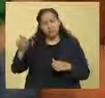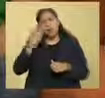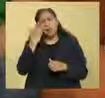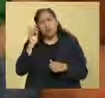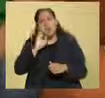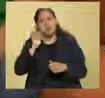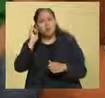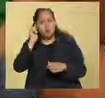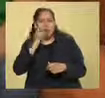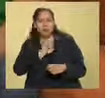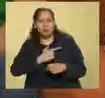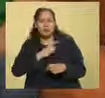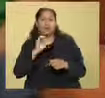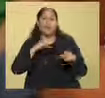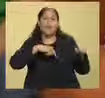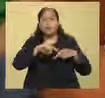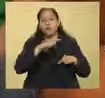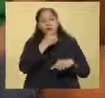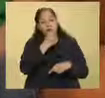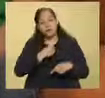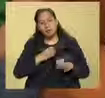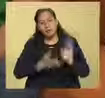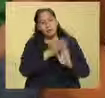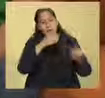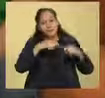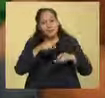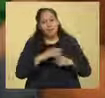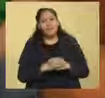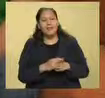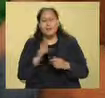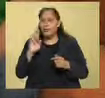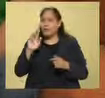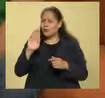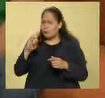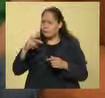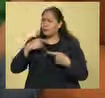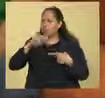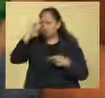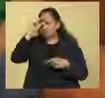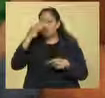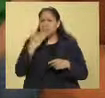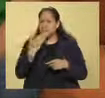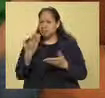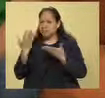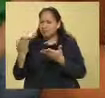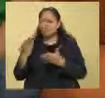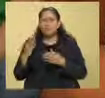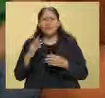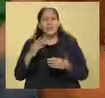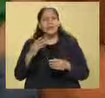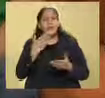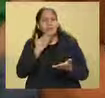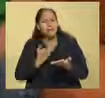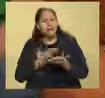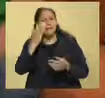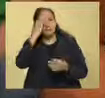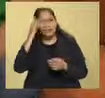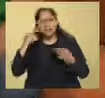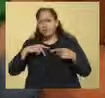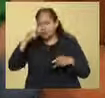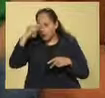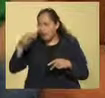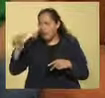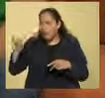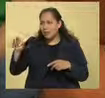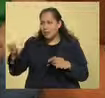les gusta el fútbol pues el fútbol rubén qué persona tan centrada qué bueno conocer mexicanos como tú te deseo la mejor